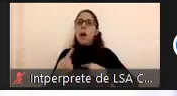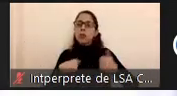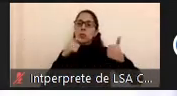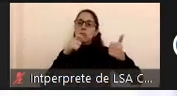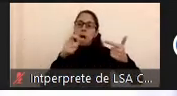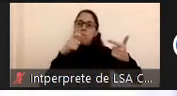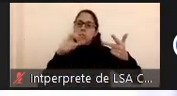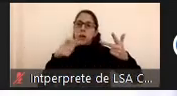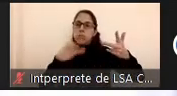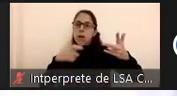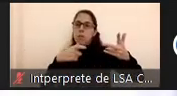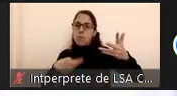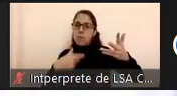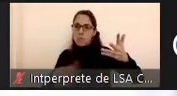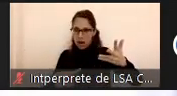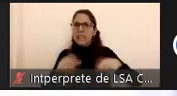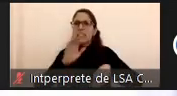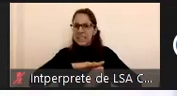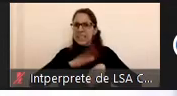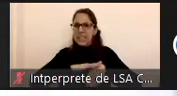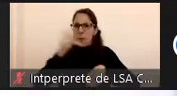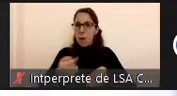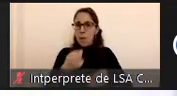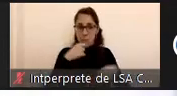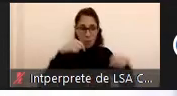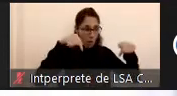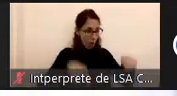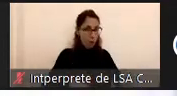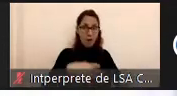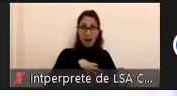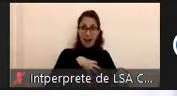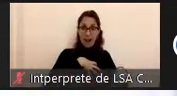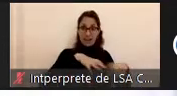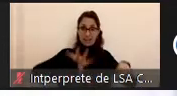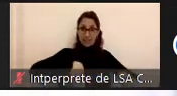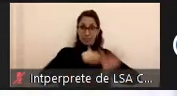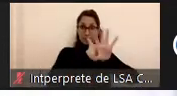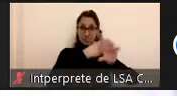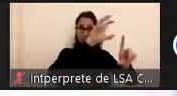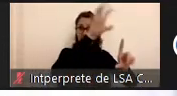tener bastantes días después de la clase, de esta clase sincrónica,